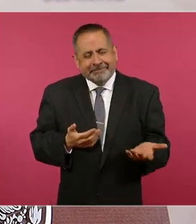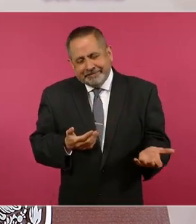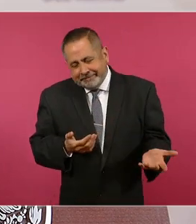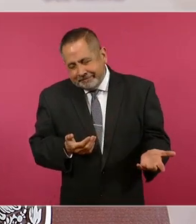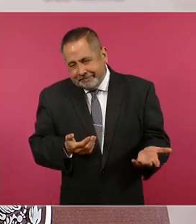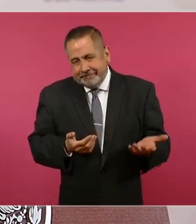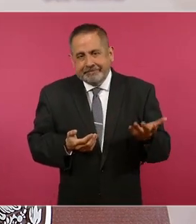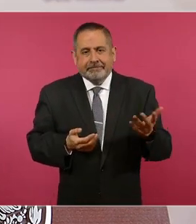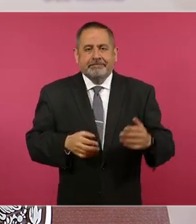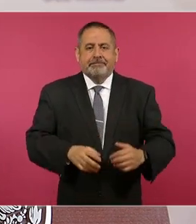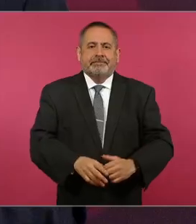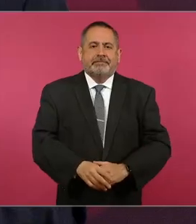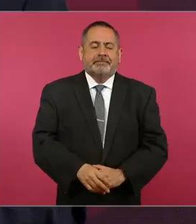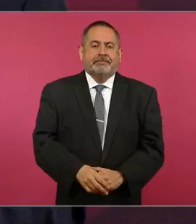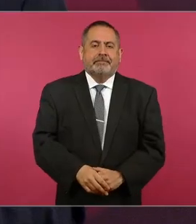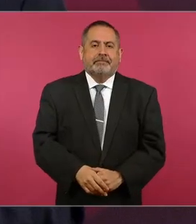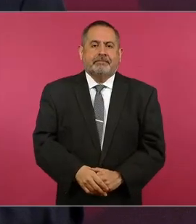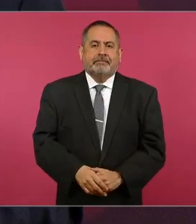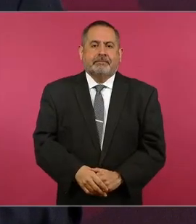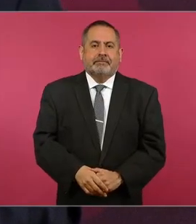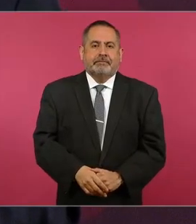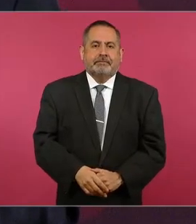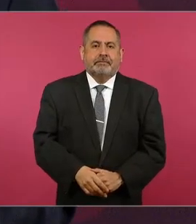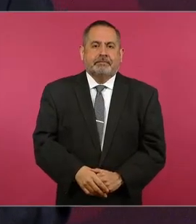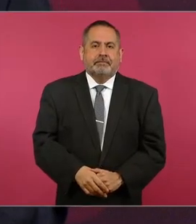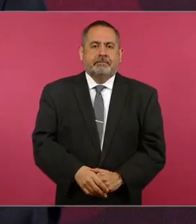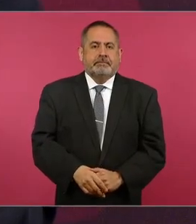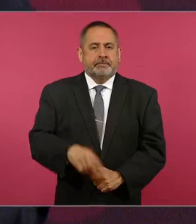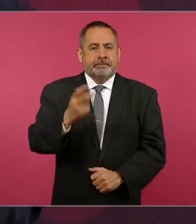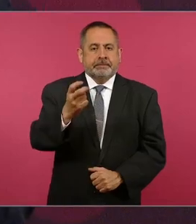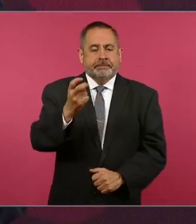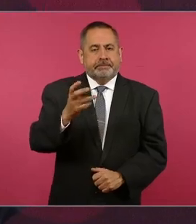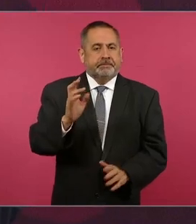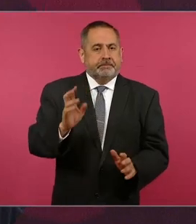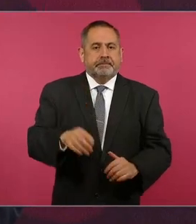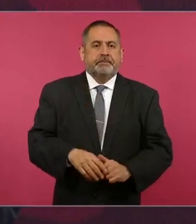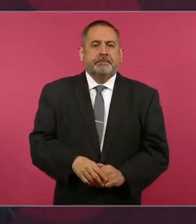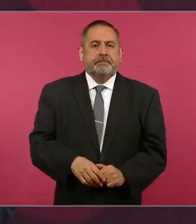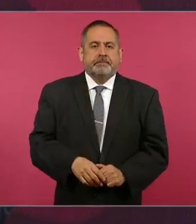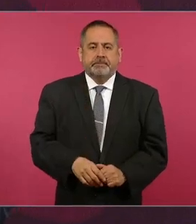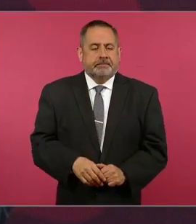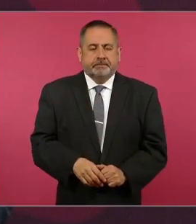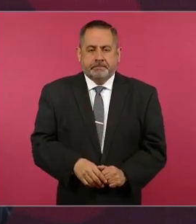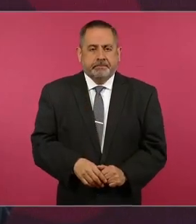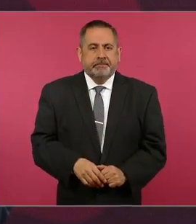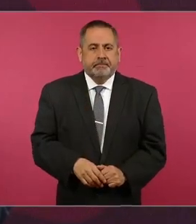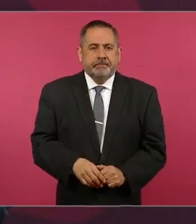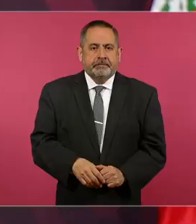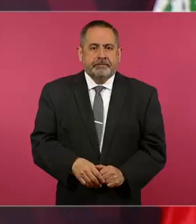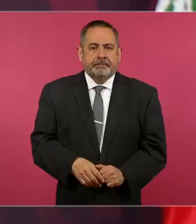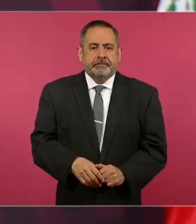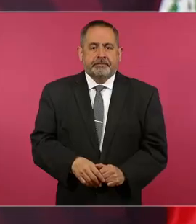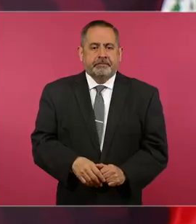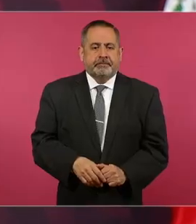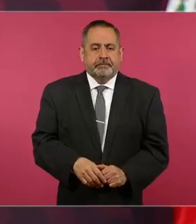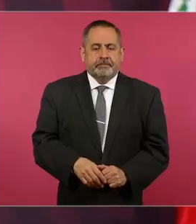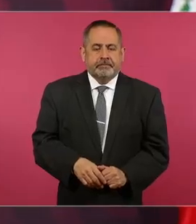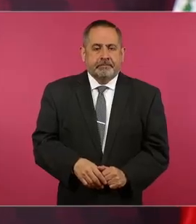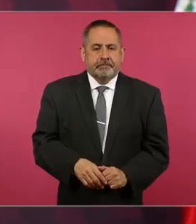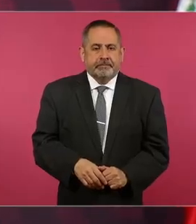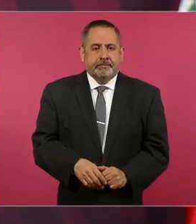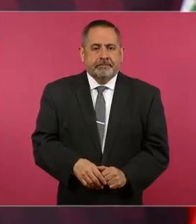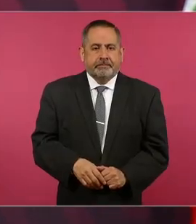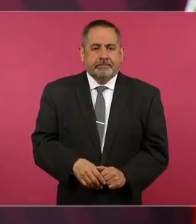eso no hay tampoco que